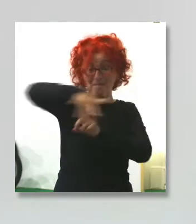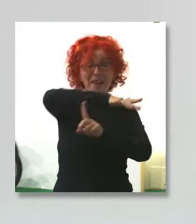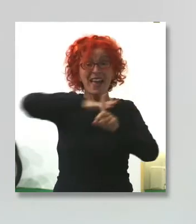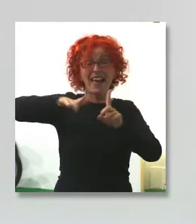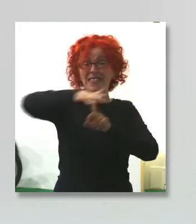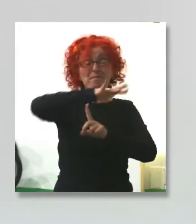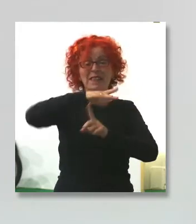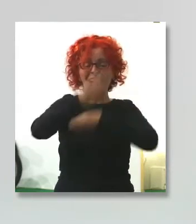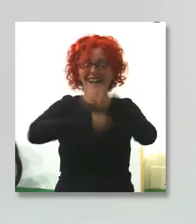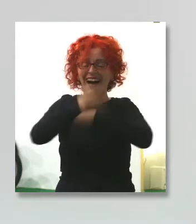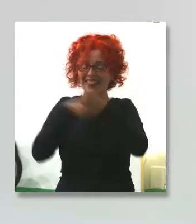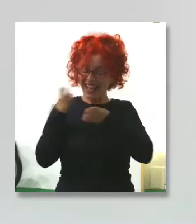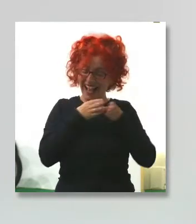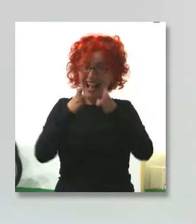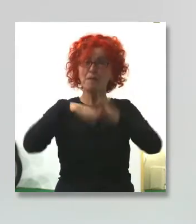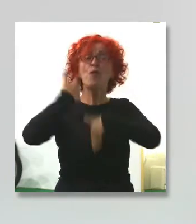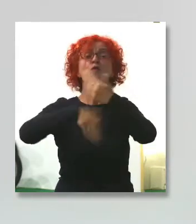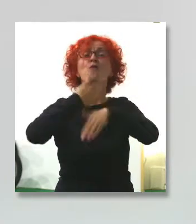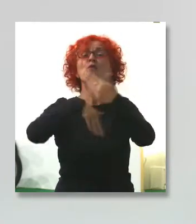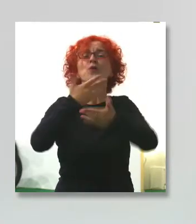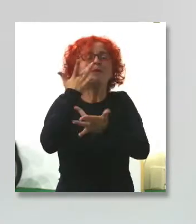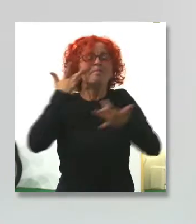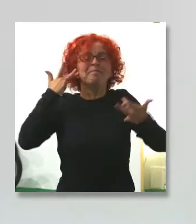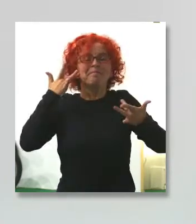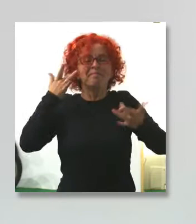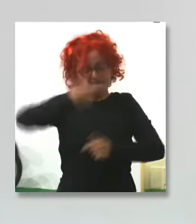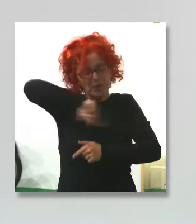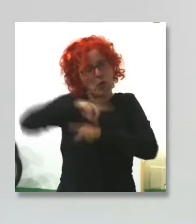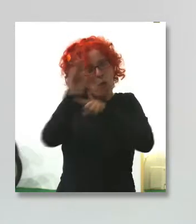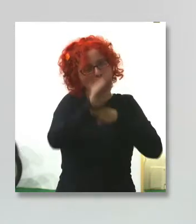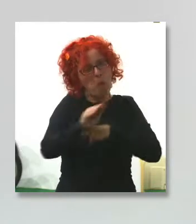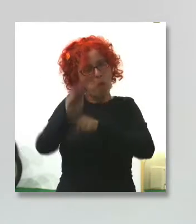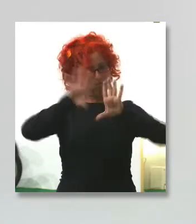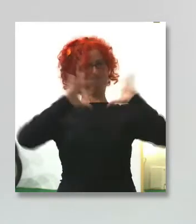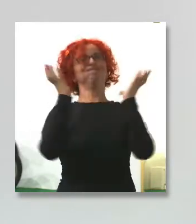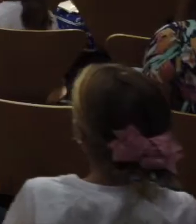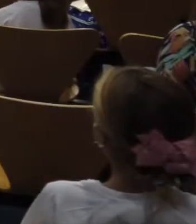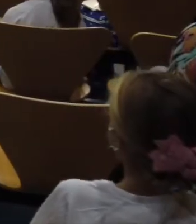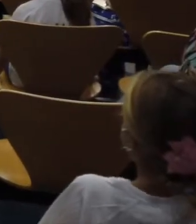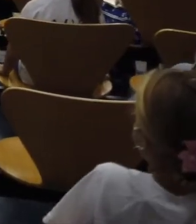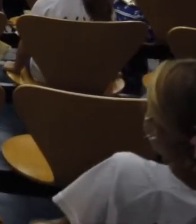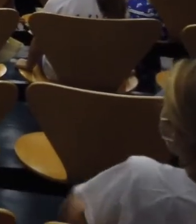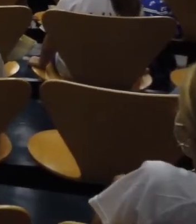estamos construyendo así unas nuevas generaciones mucho más concienciadas con el medioambiente y, desde luego, con los hábitos saludables.